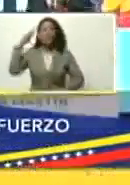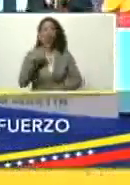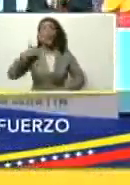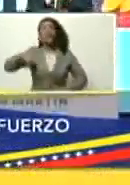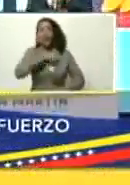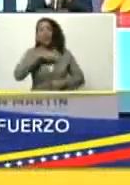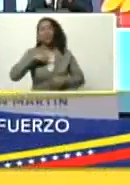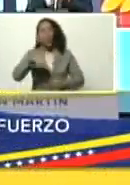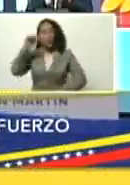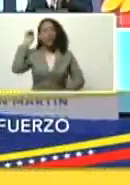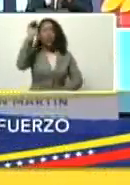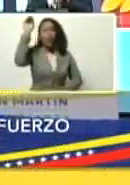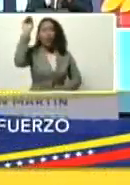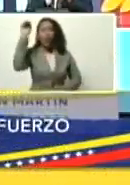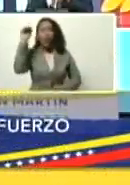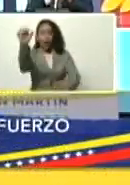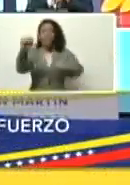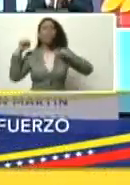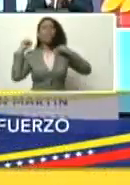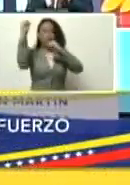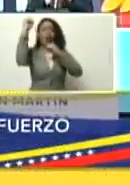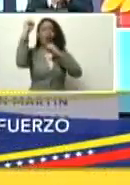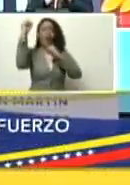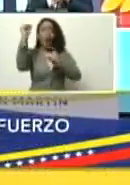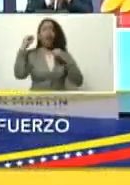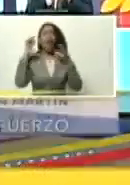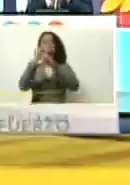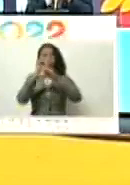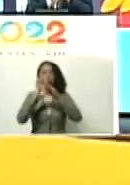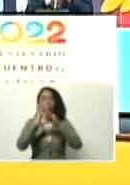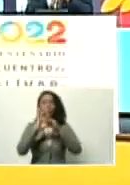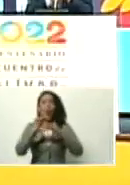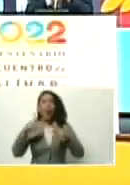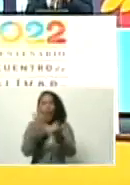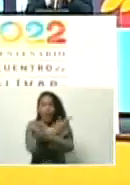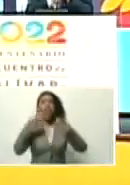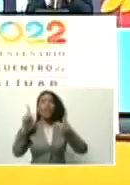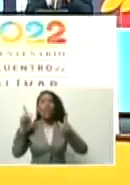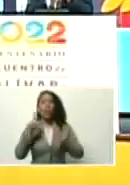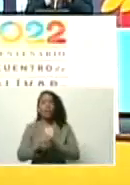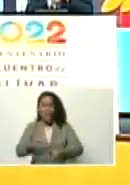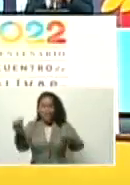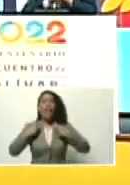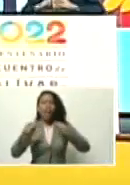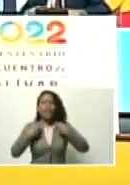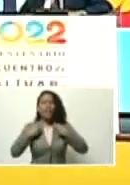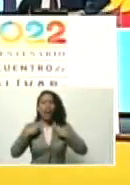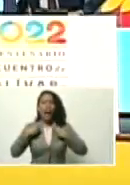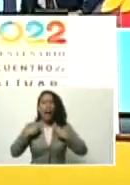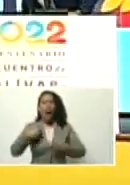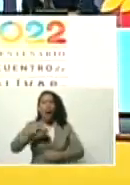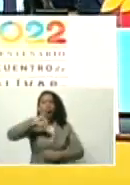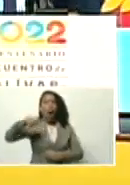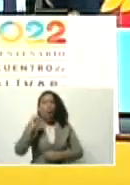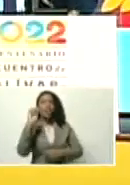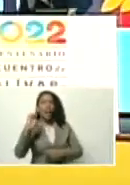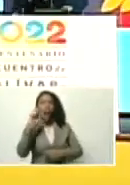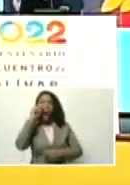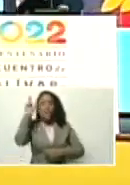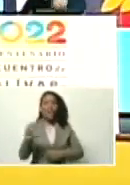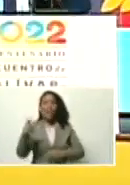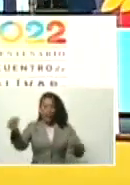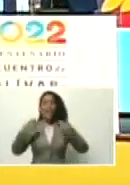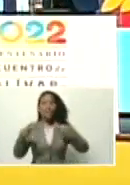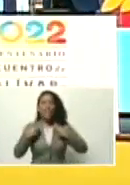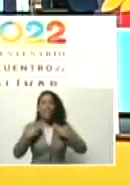nuestro destino es la victoria, es la unión, es la libertad. ¡Que viva José de San Martín! ¡Que viva